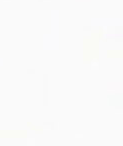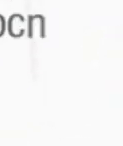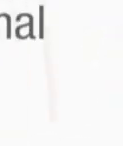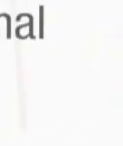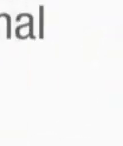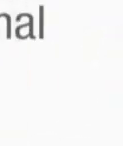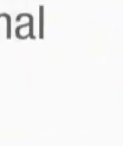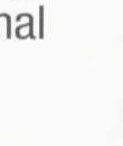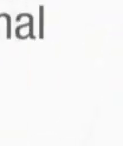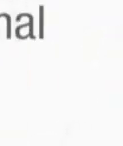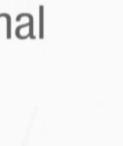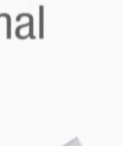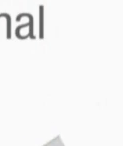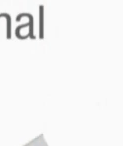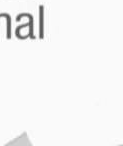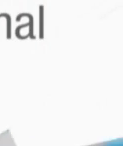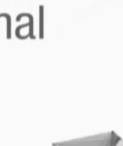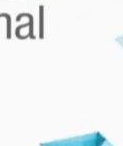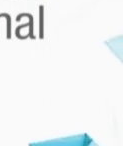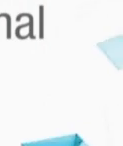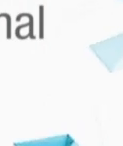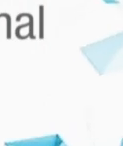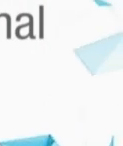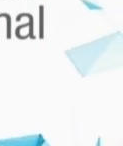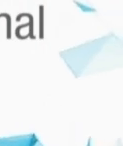Fin de espacio promocional.